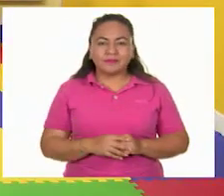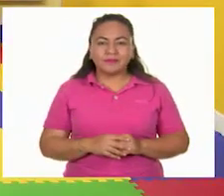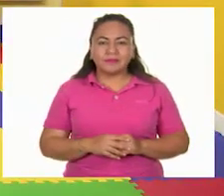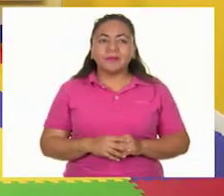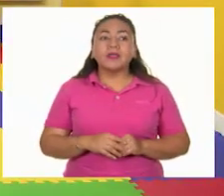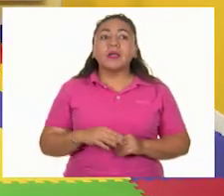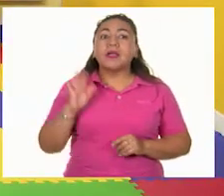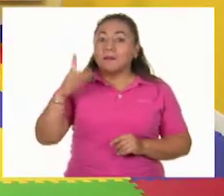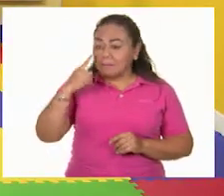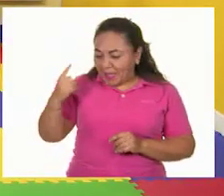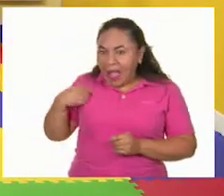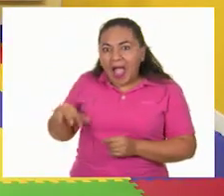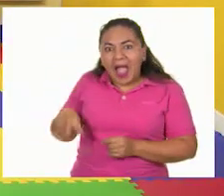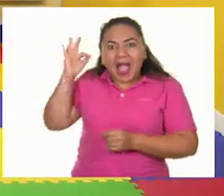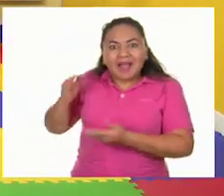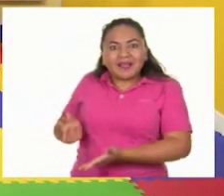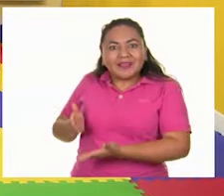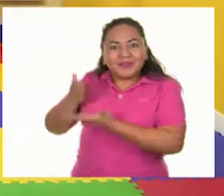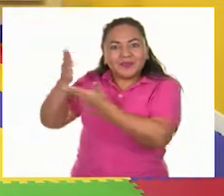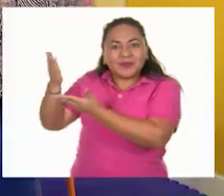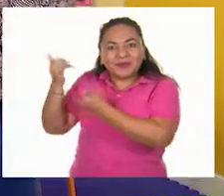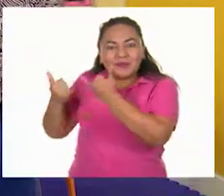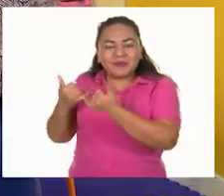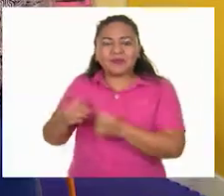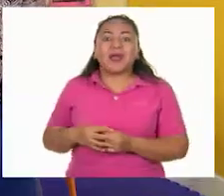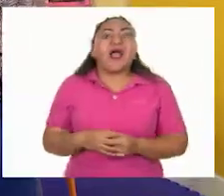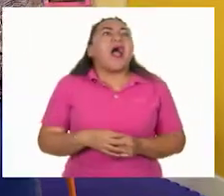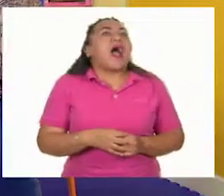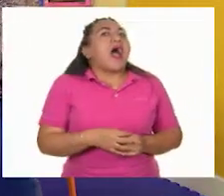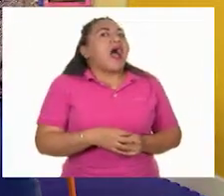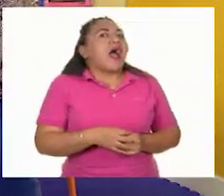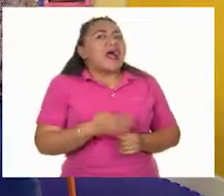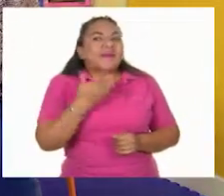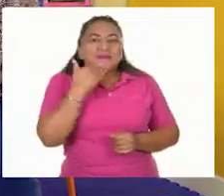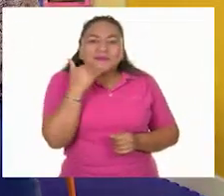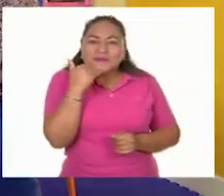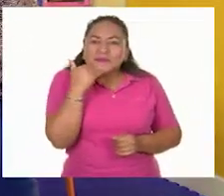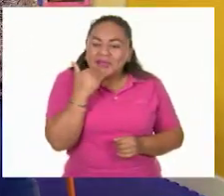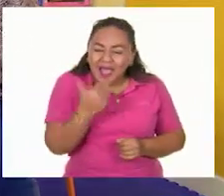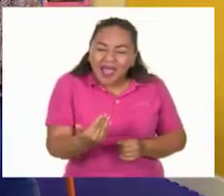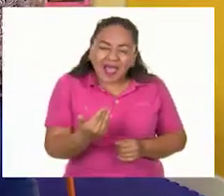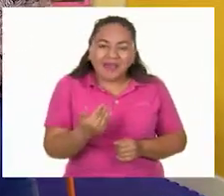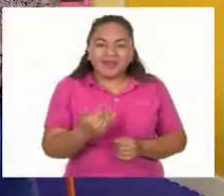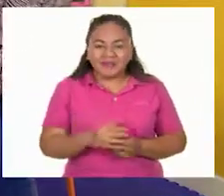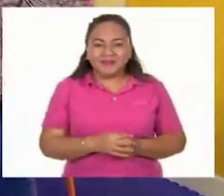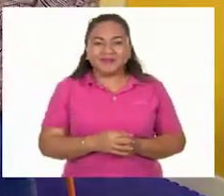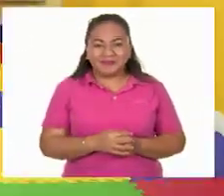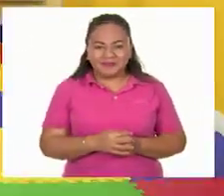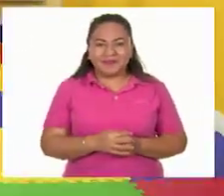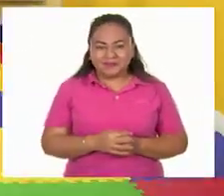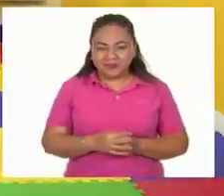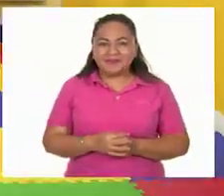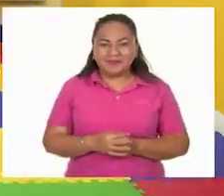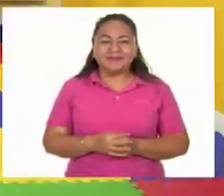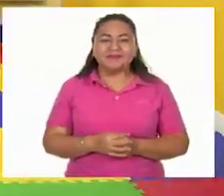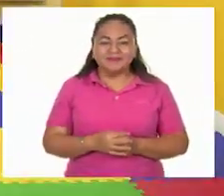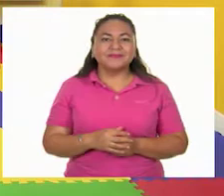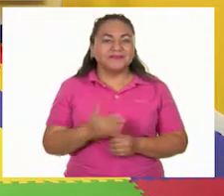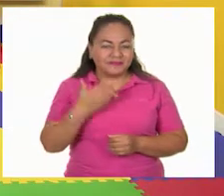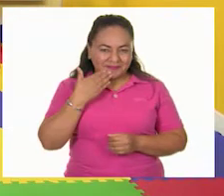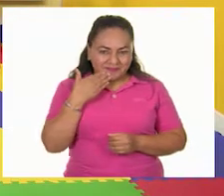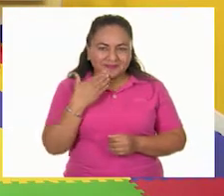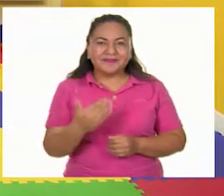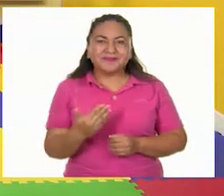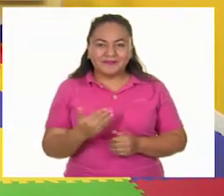¡Mira! ¡Encontré tu juguete! ¡Ay, qué bien! ¡Besito! ¡Ya todo está